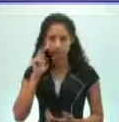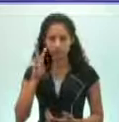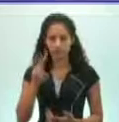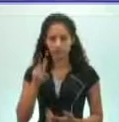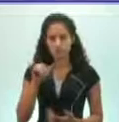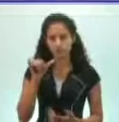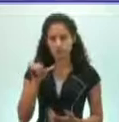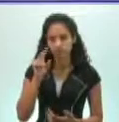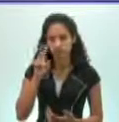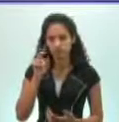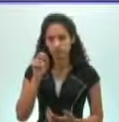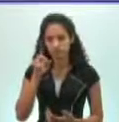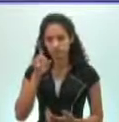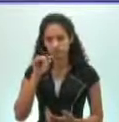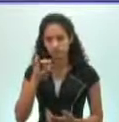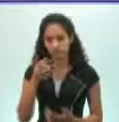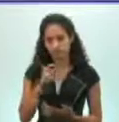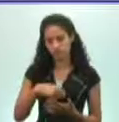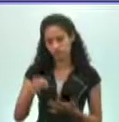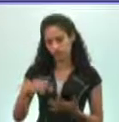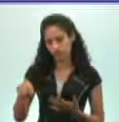2017. Toma nota.